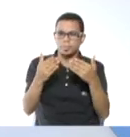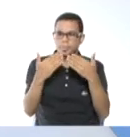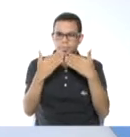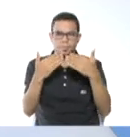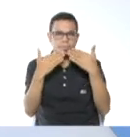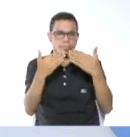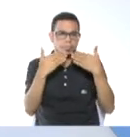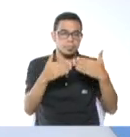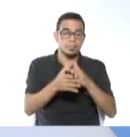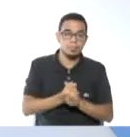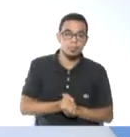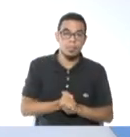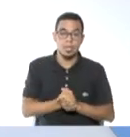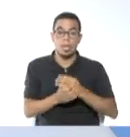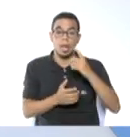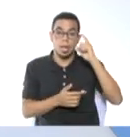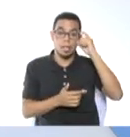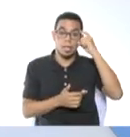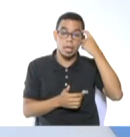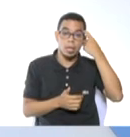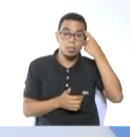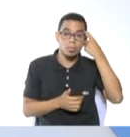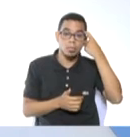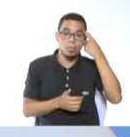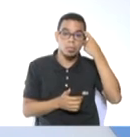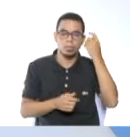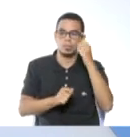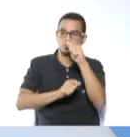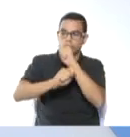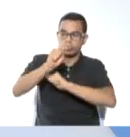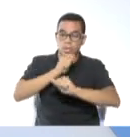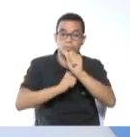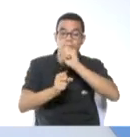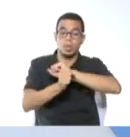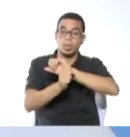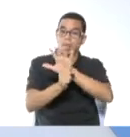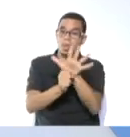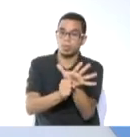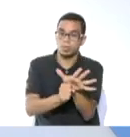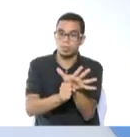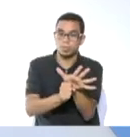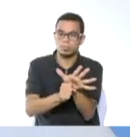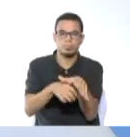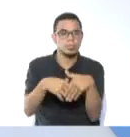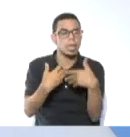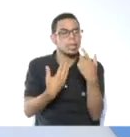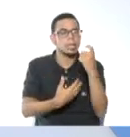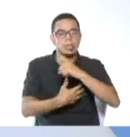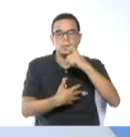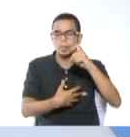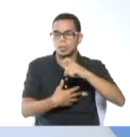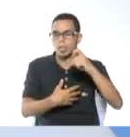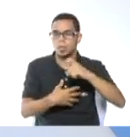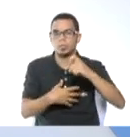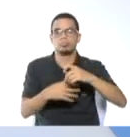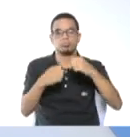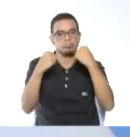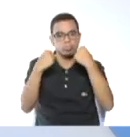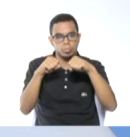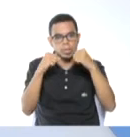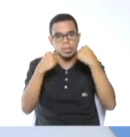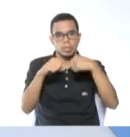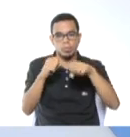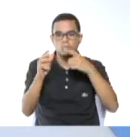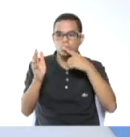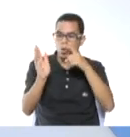necesario también recordarles que continuamos frente a la batalla de la COVID-19 y por ello es necesario que reforcemos todas y